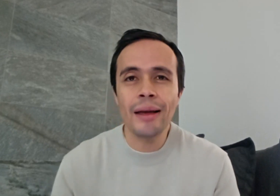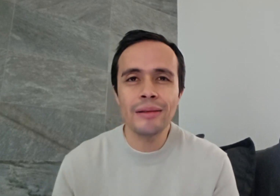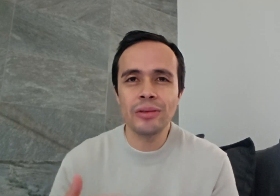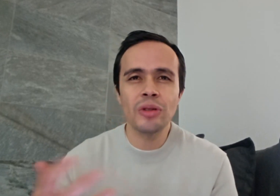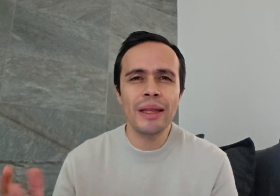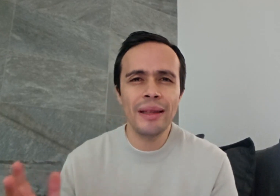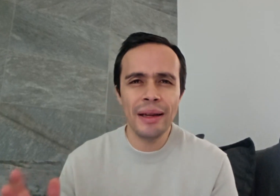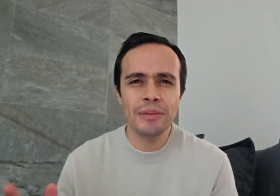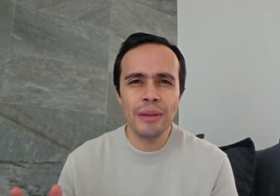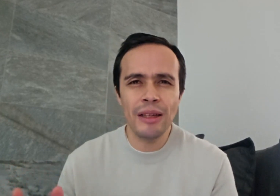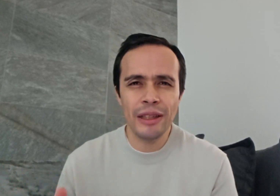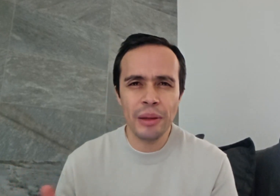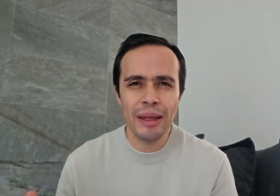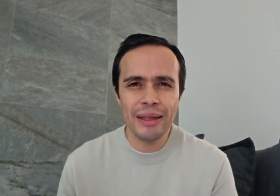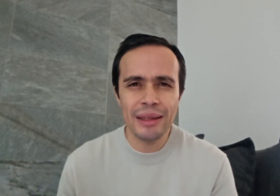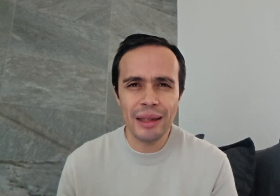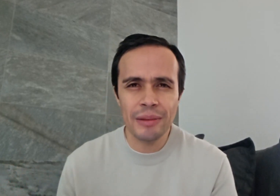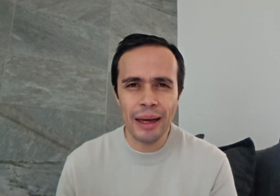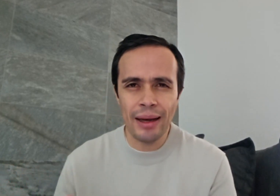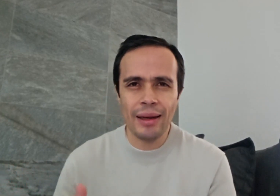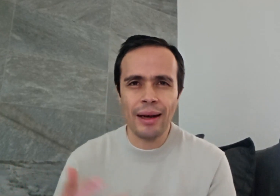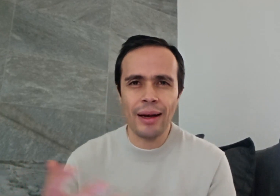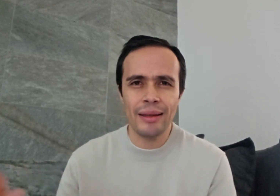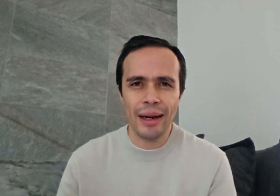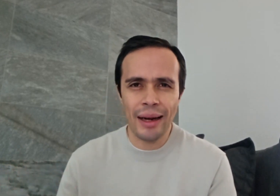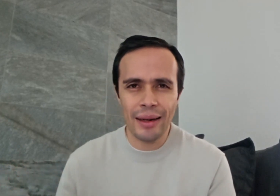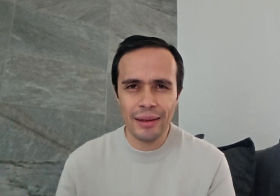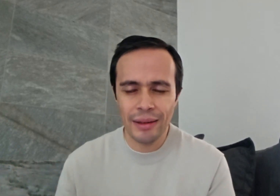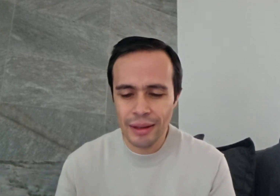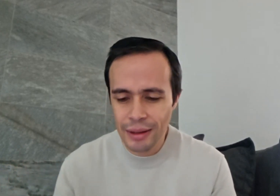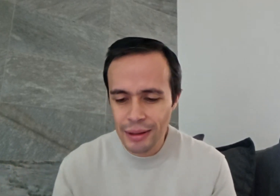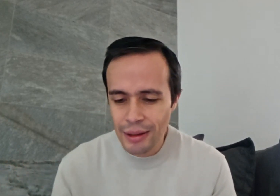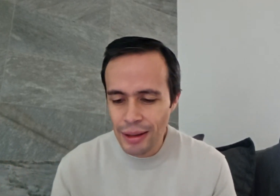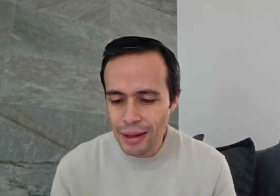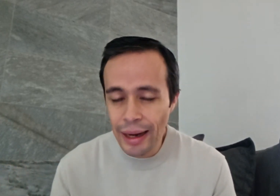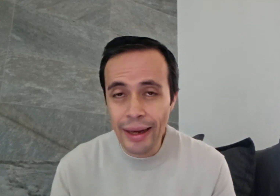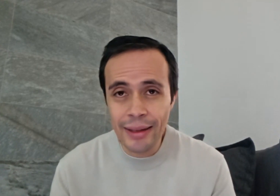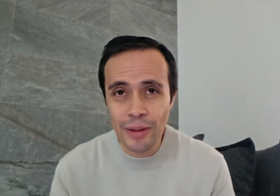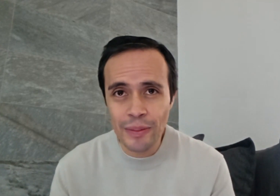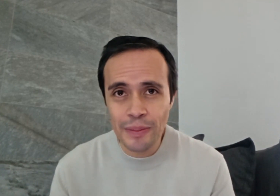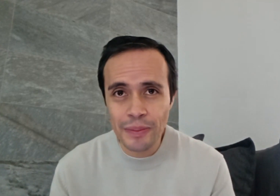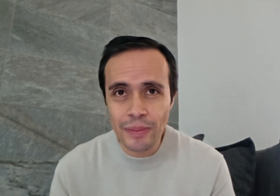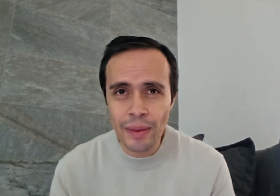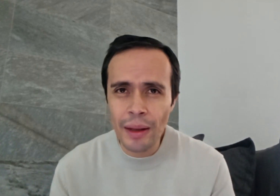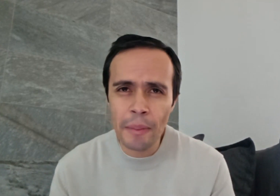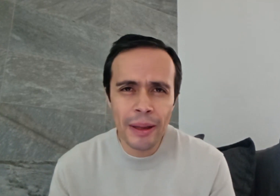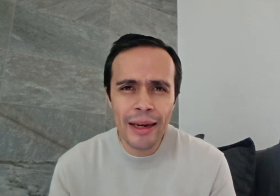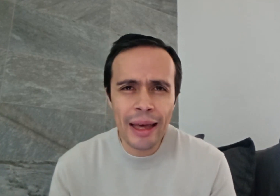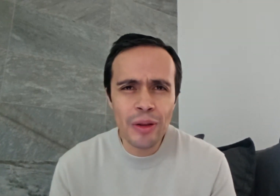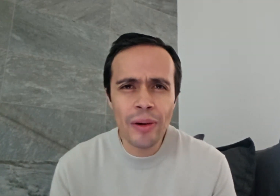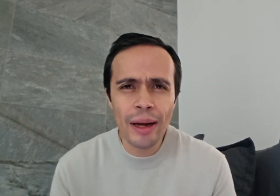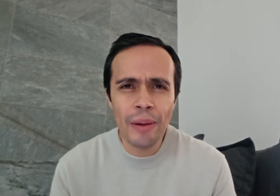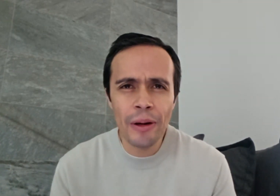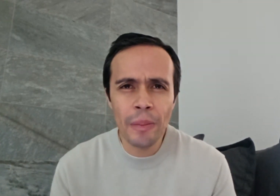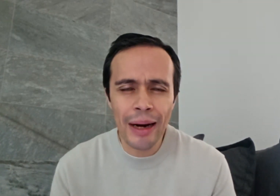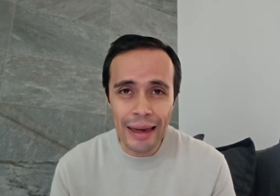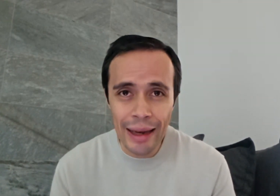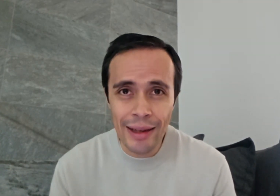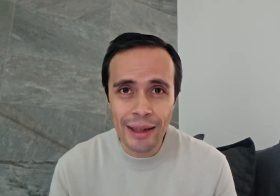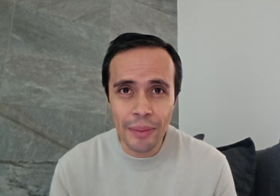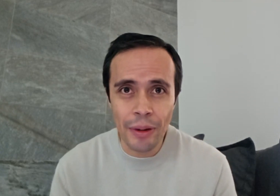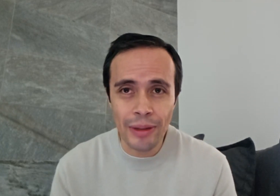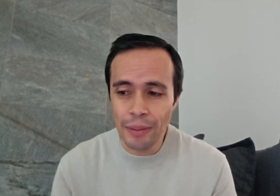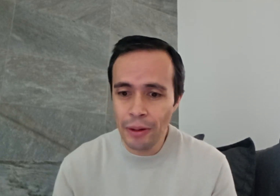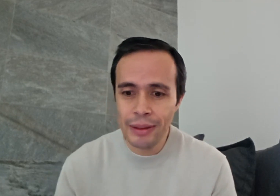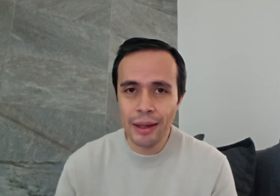piensan que sus mentiras más fácilmente se las va a tragar la gente, ¿no? Peña Nieto era bueno para